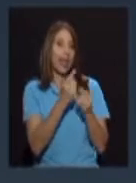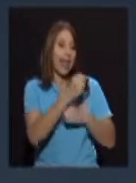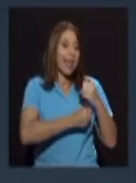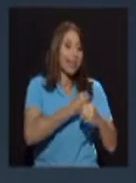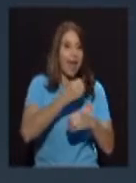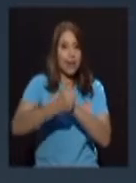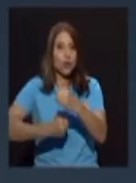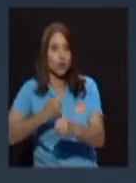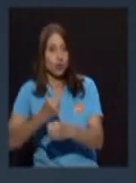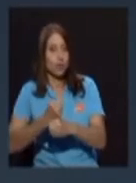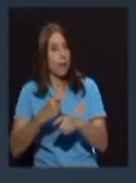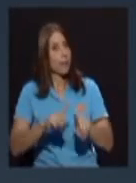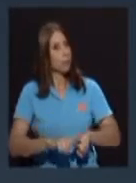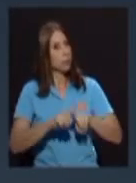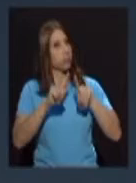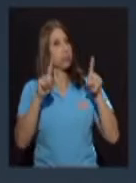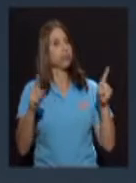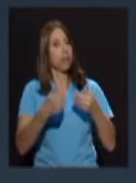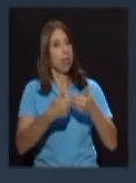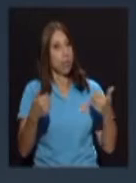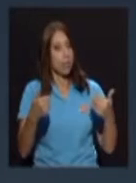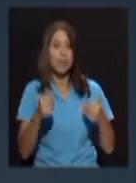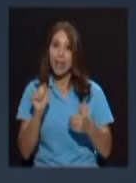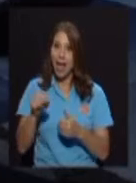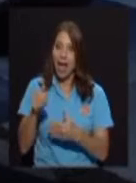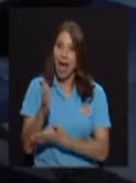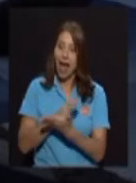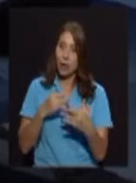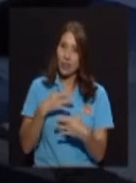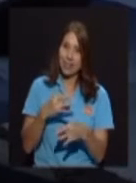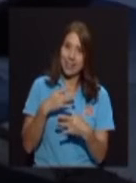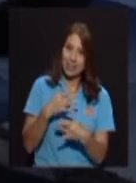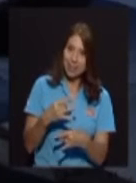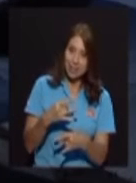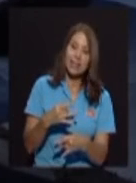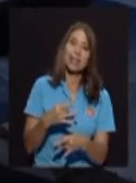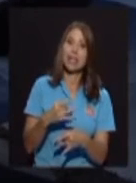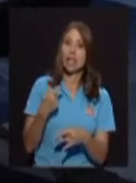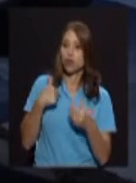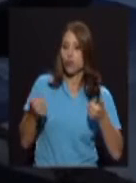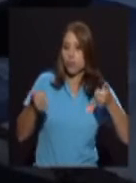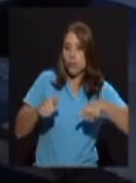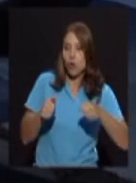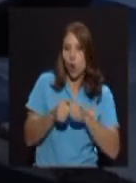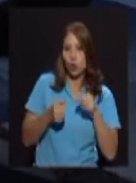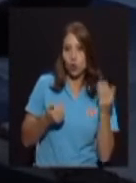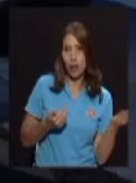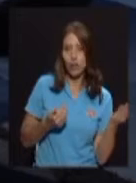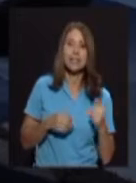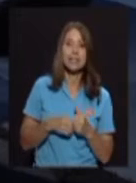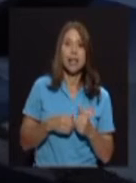distinto. De hecho, algo interesante y que coincido con lo que decía don Arodis es que a medida que